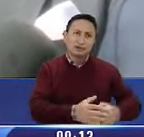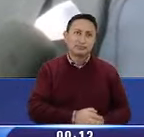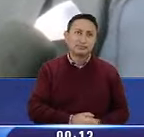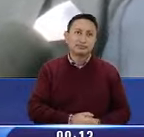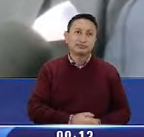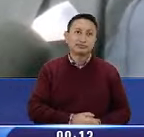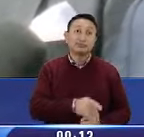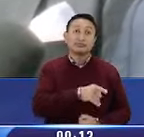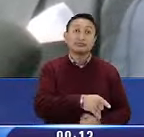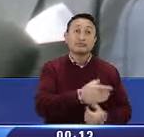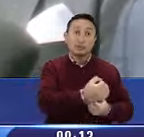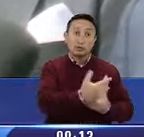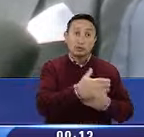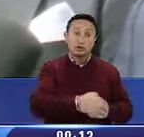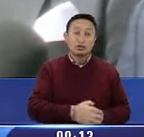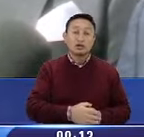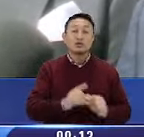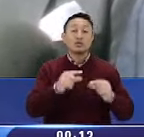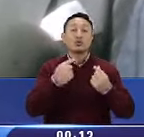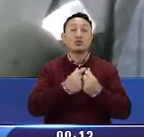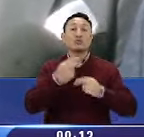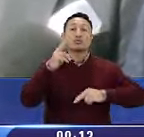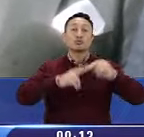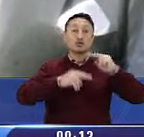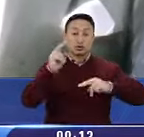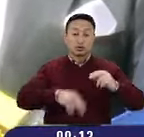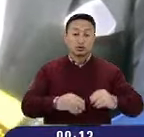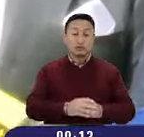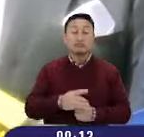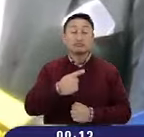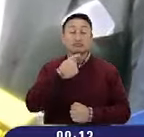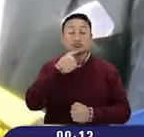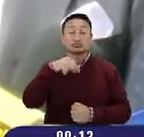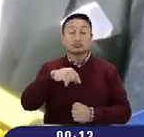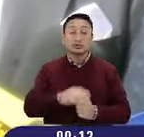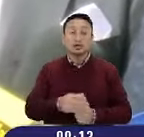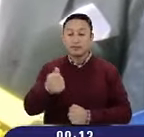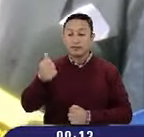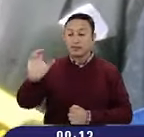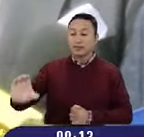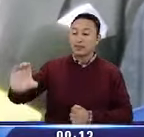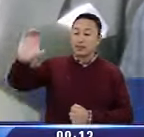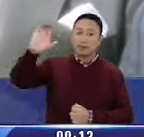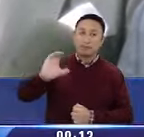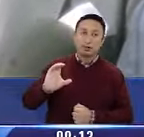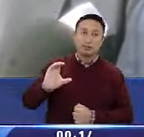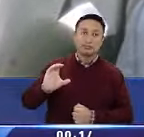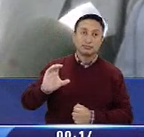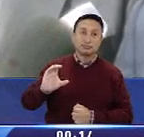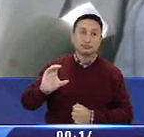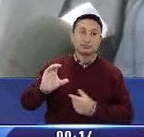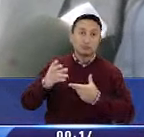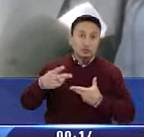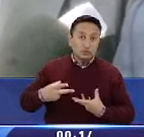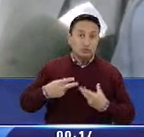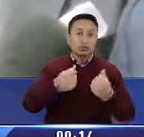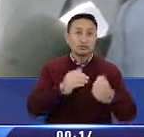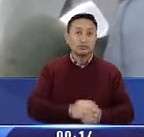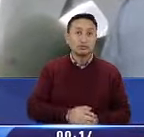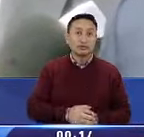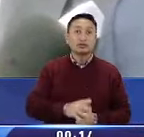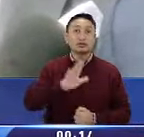ese informe el Movimiento Construye declara haber recibido y haber egresado el monto